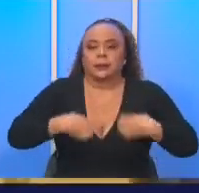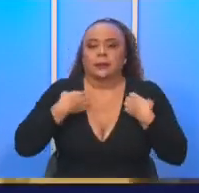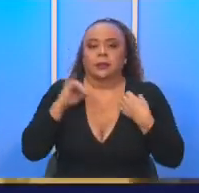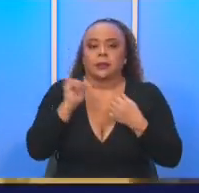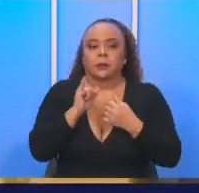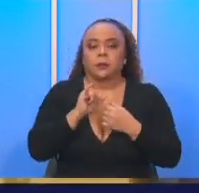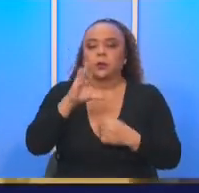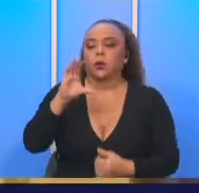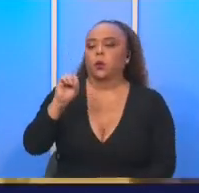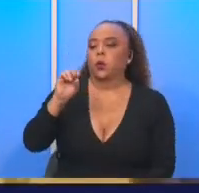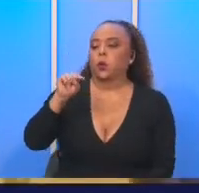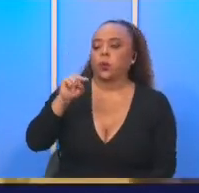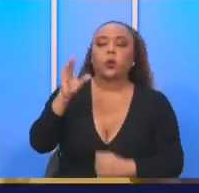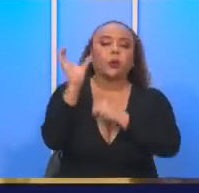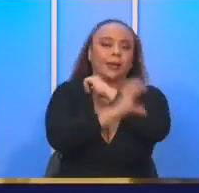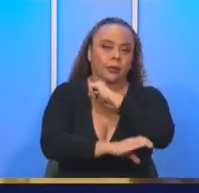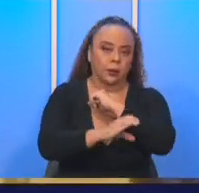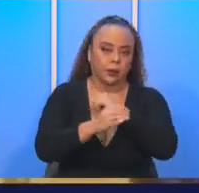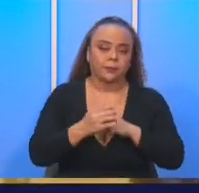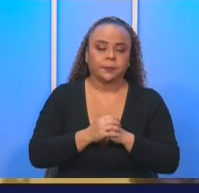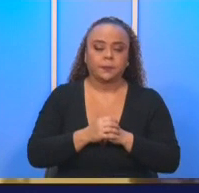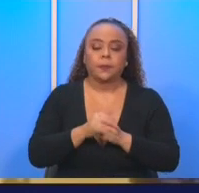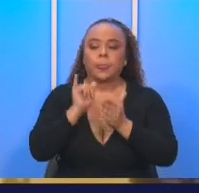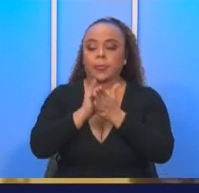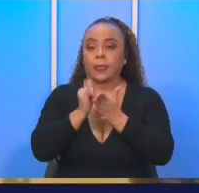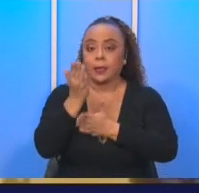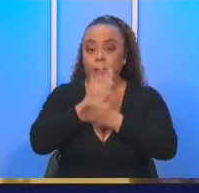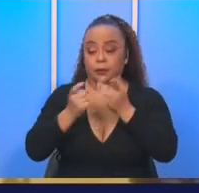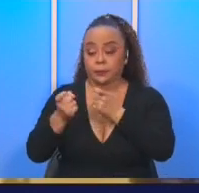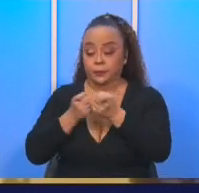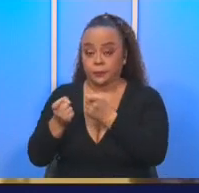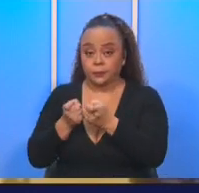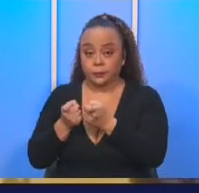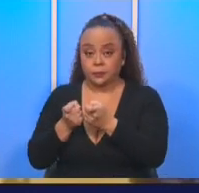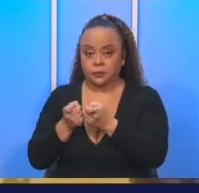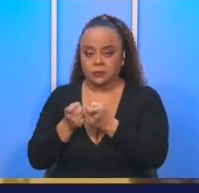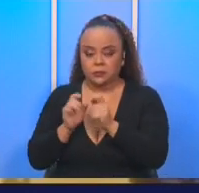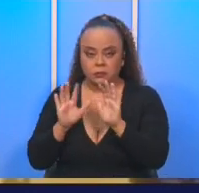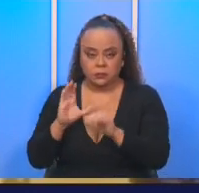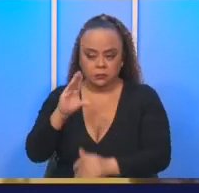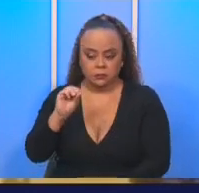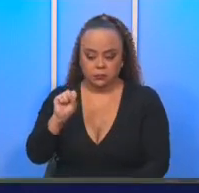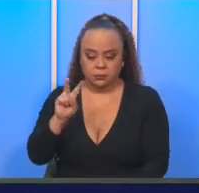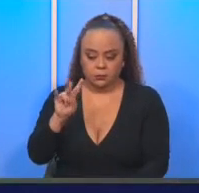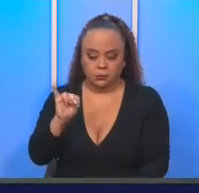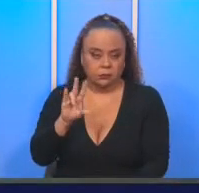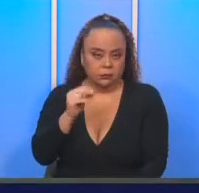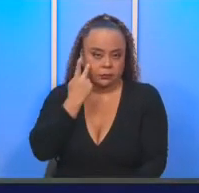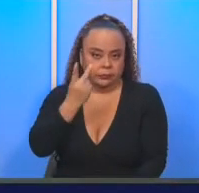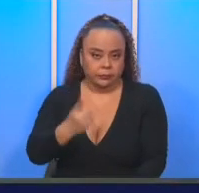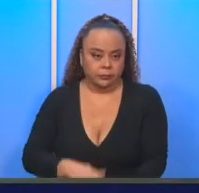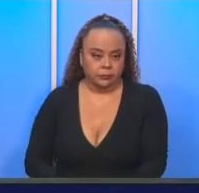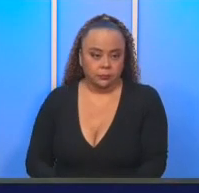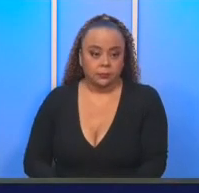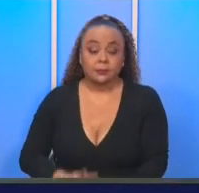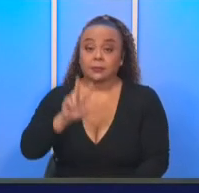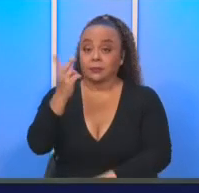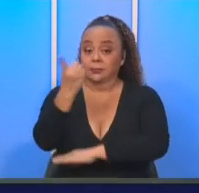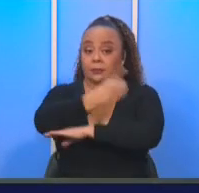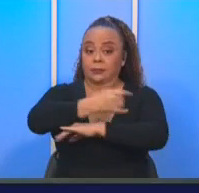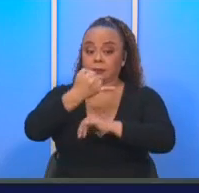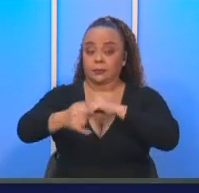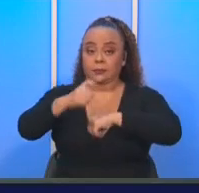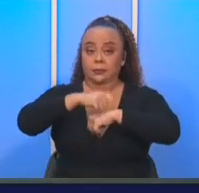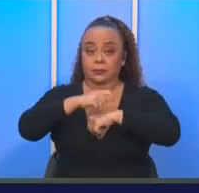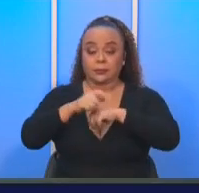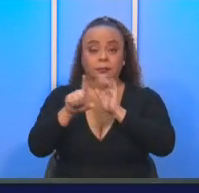la condenatoria en costas. Eso a nivel administrativo, por lo menos en el COSEBI, no se ve. En 3 días vence el plazo